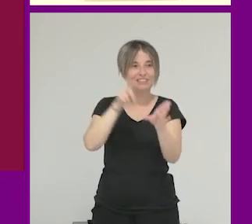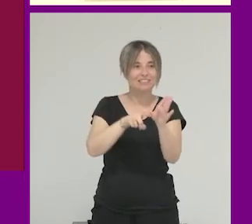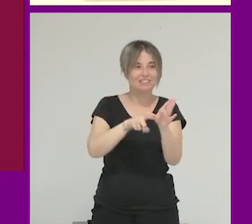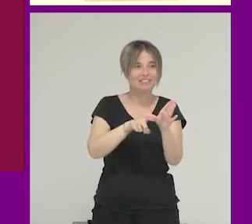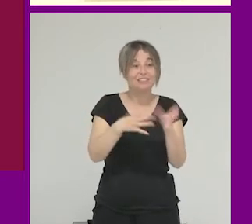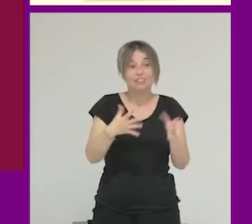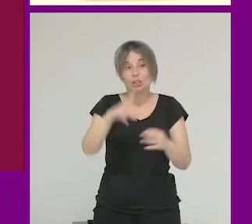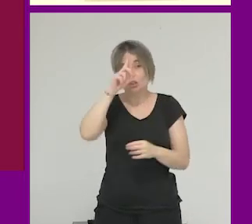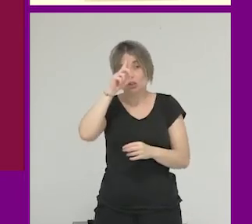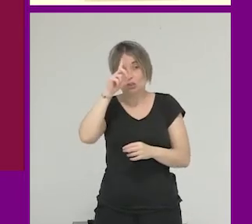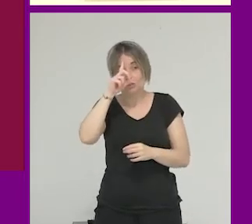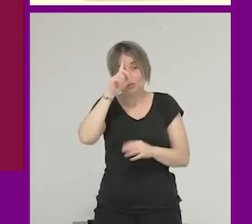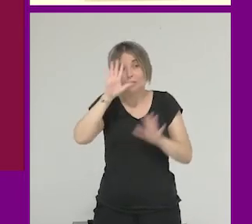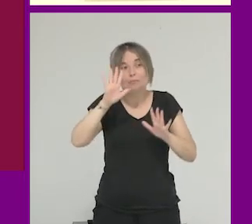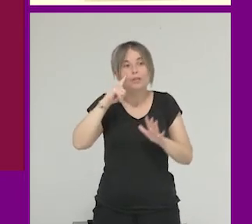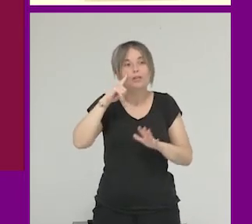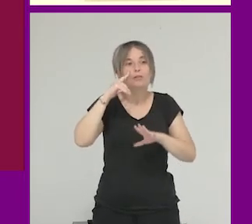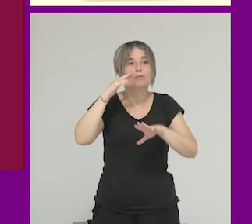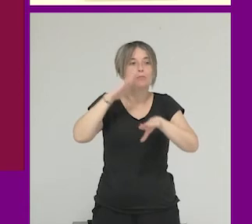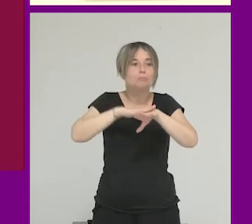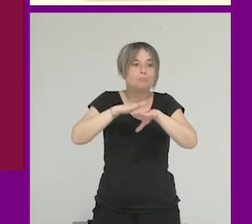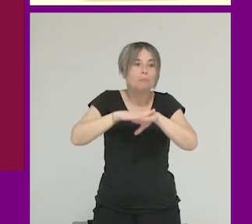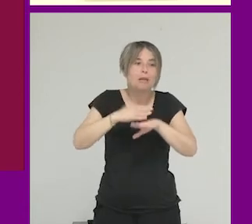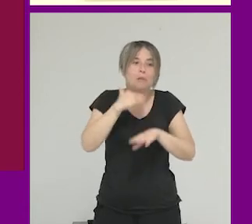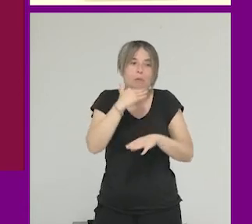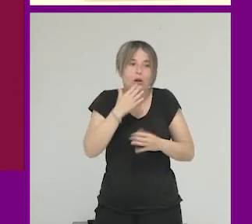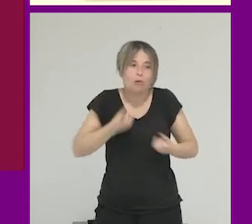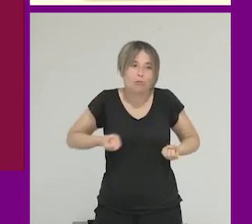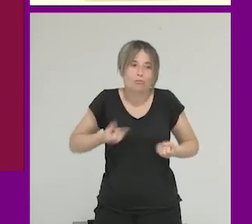baina behintzat hau da zaitu nahi zenik lan, ez?